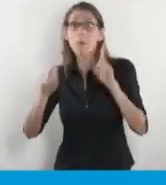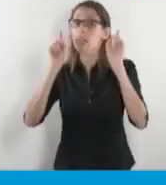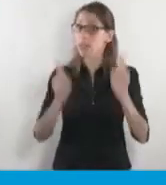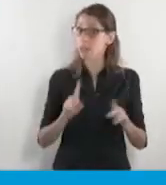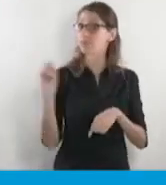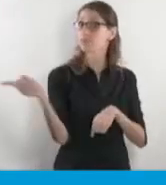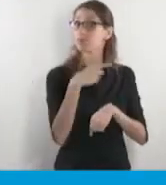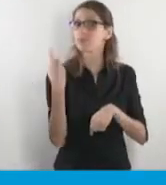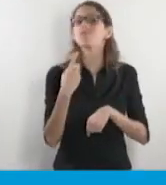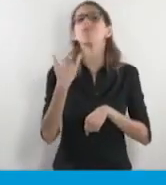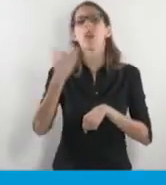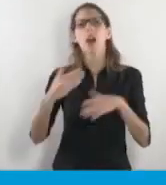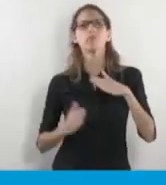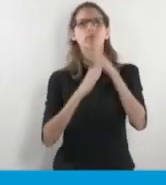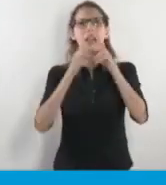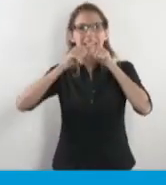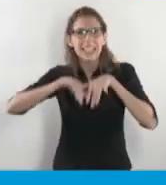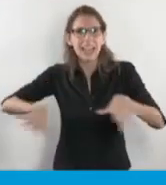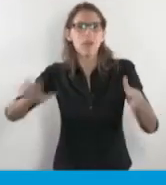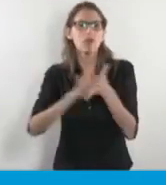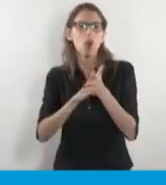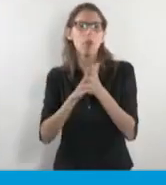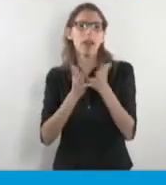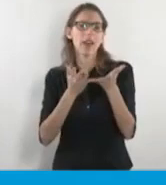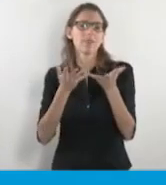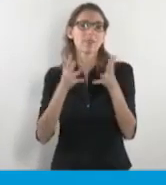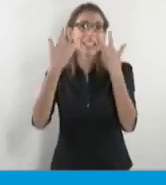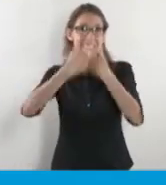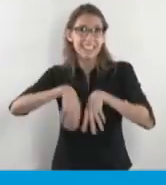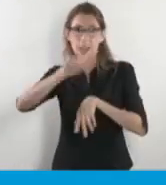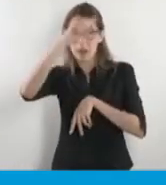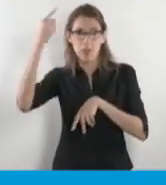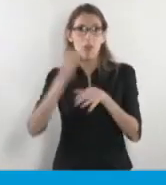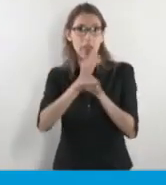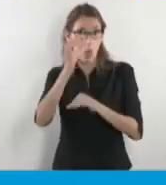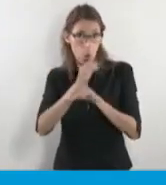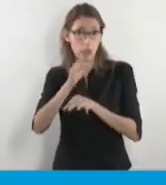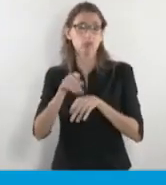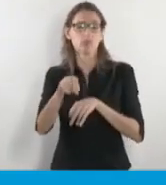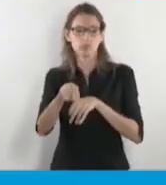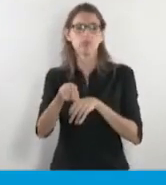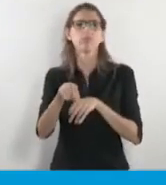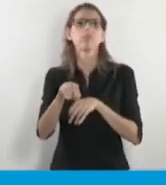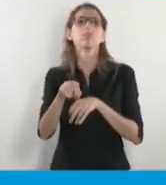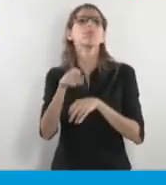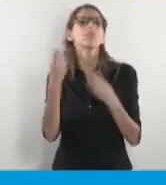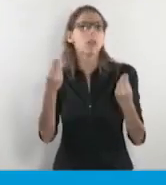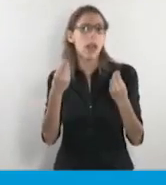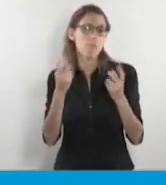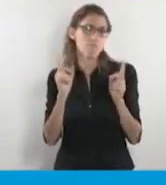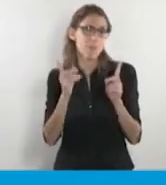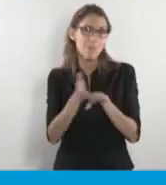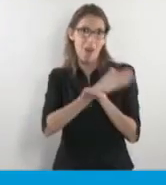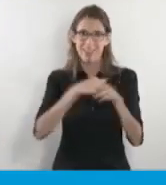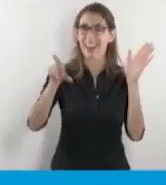una red que se llama el sistema nacional de información educativa donde aspiramos a eso a por la misma ley de